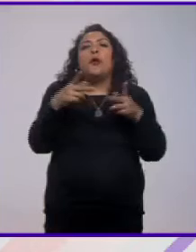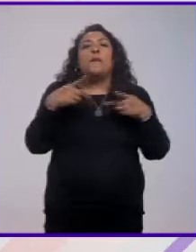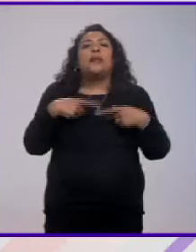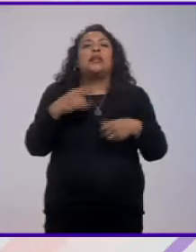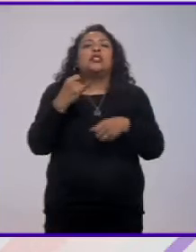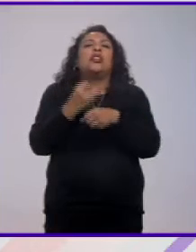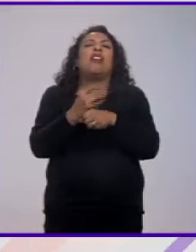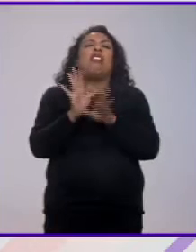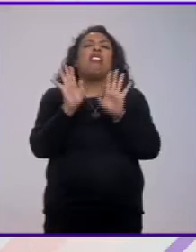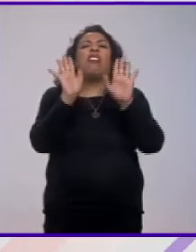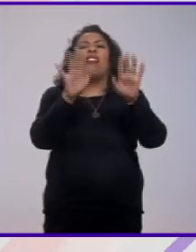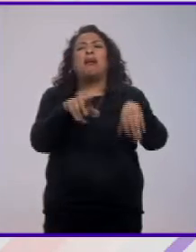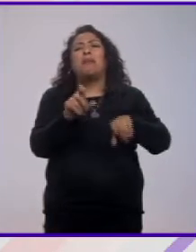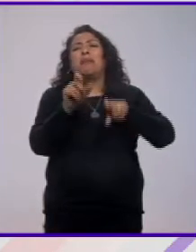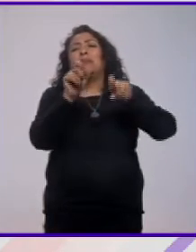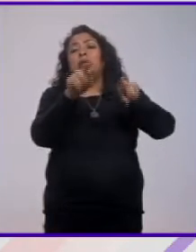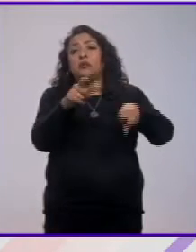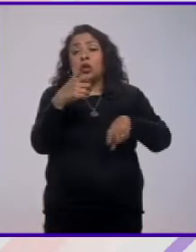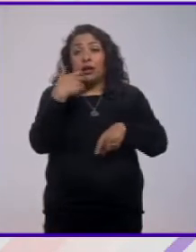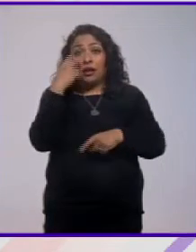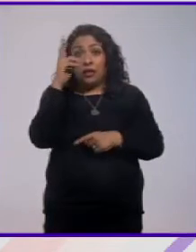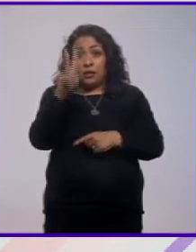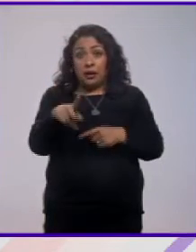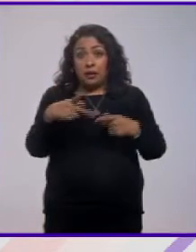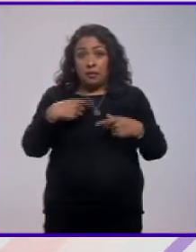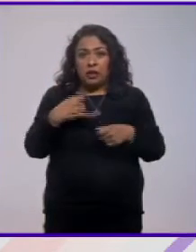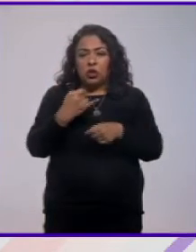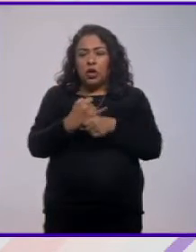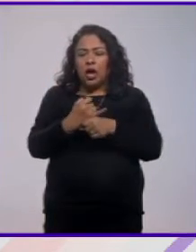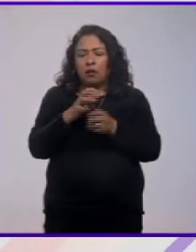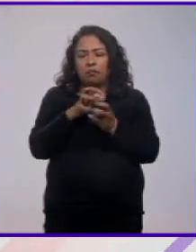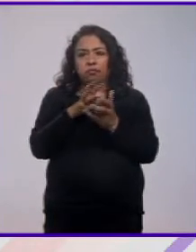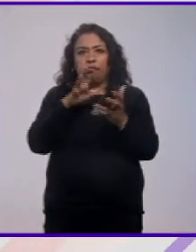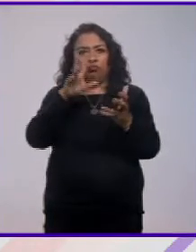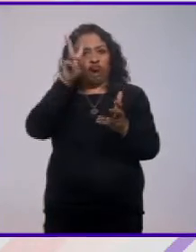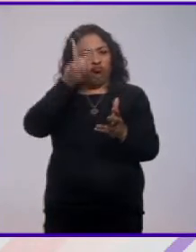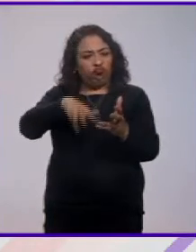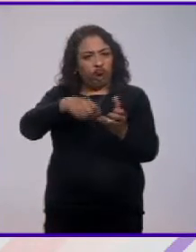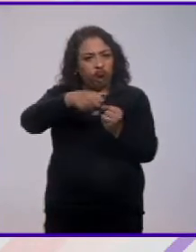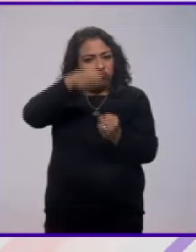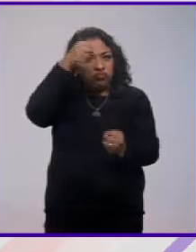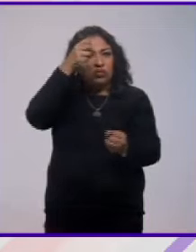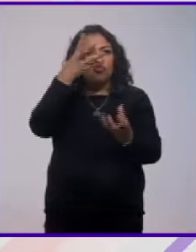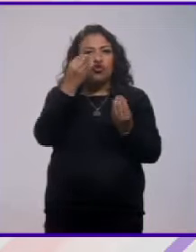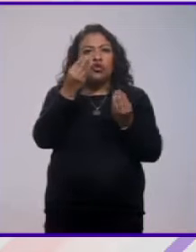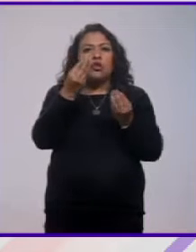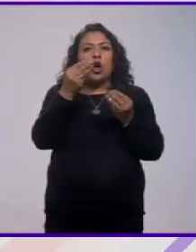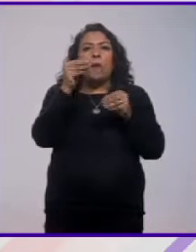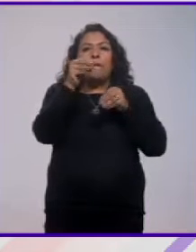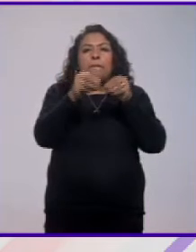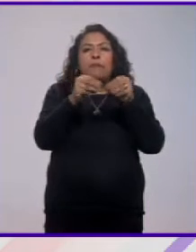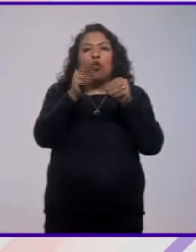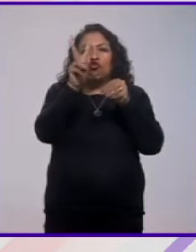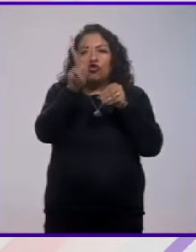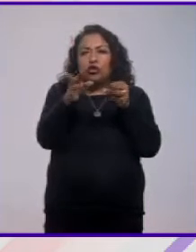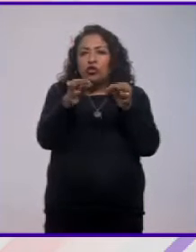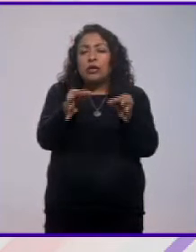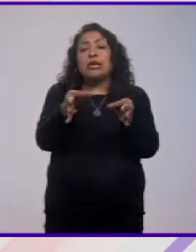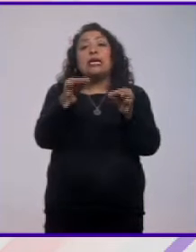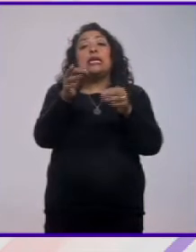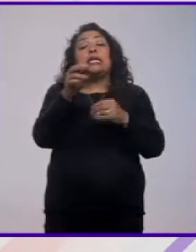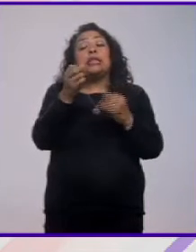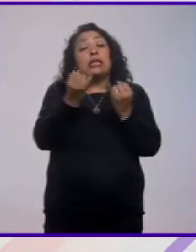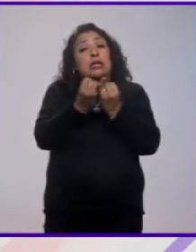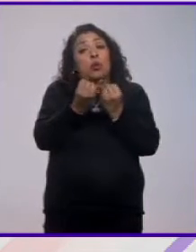personaje trivial, ¿no? Quería construir un personaje tridimensional, con muchos matices y con mucho respeto,